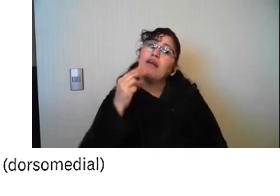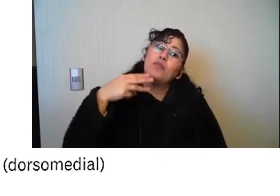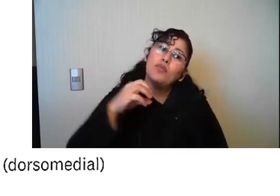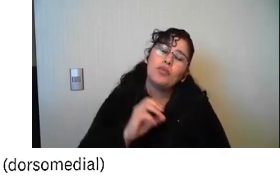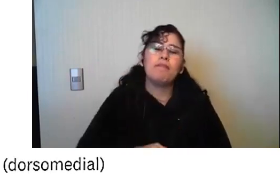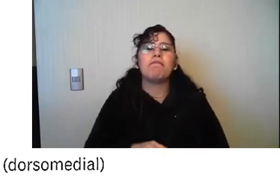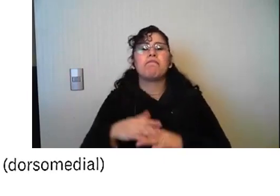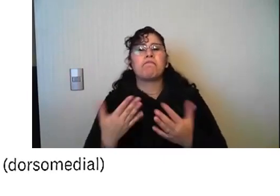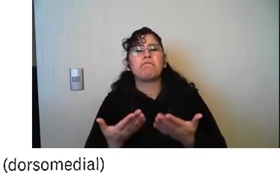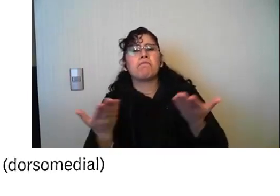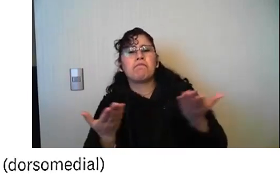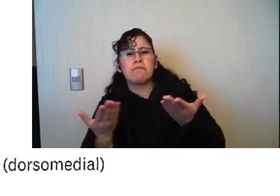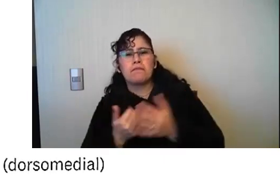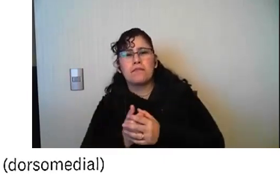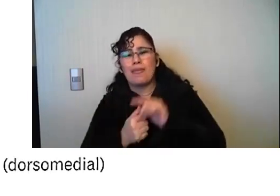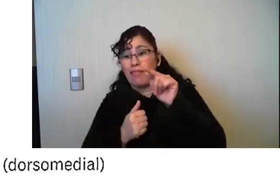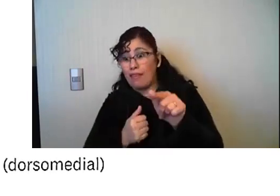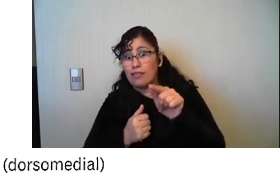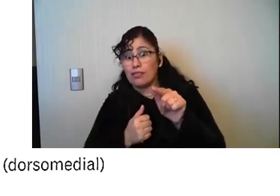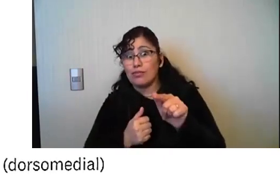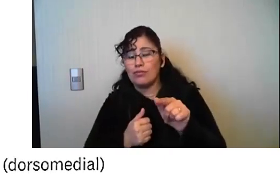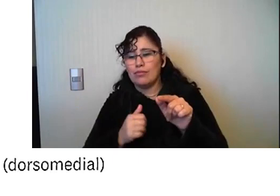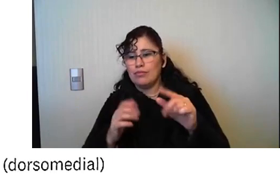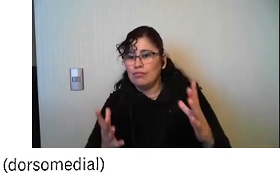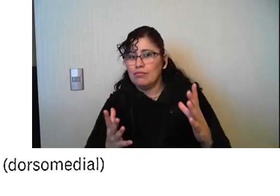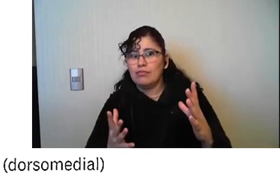Entonces, el tálamo se ha constituido en parte